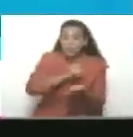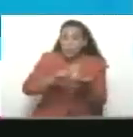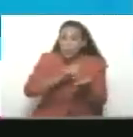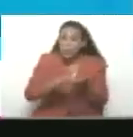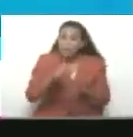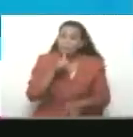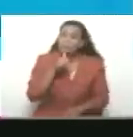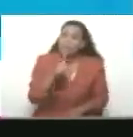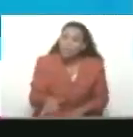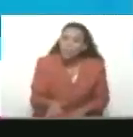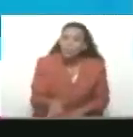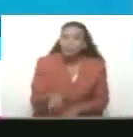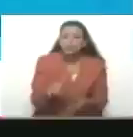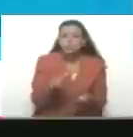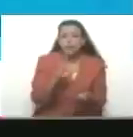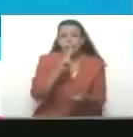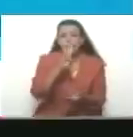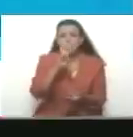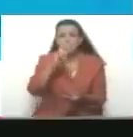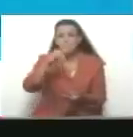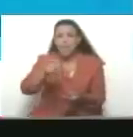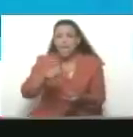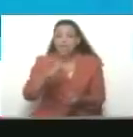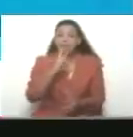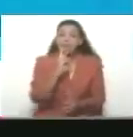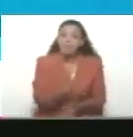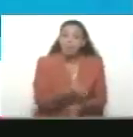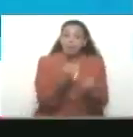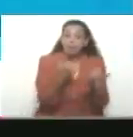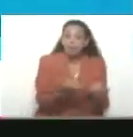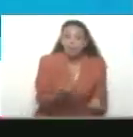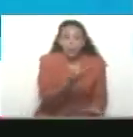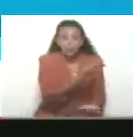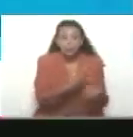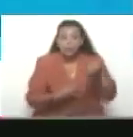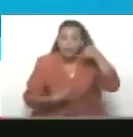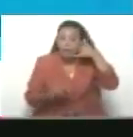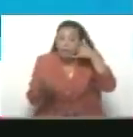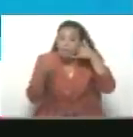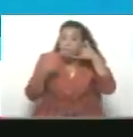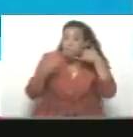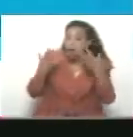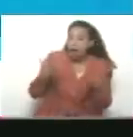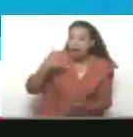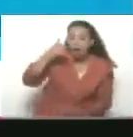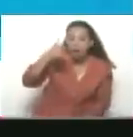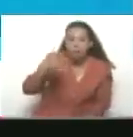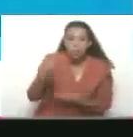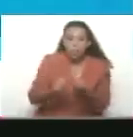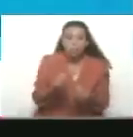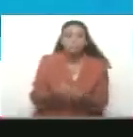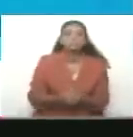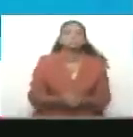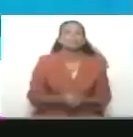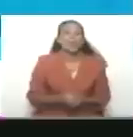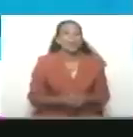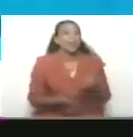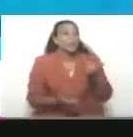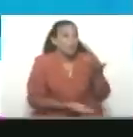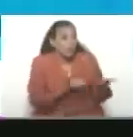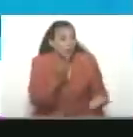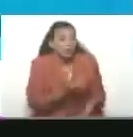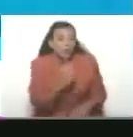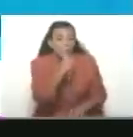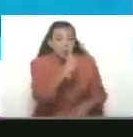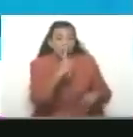la denuncia o sea haya recibido la respuesta y que usted me esté escuchando en estos momento bueno por eso es tan importante el 1 por